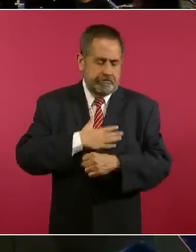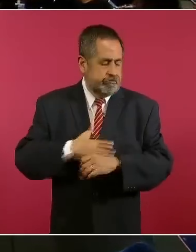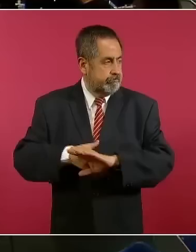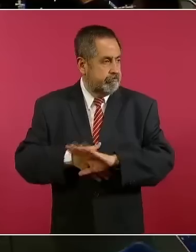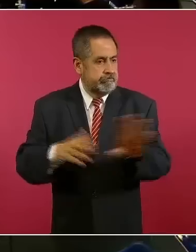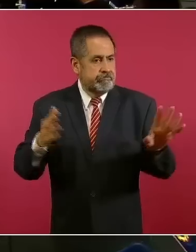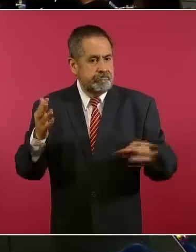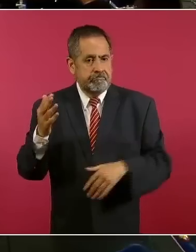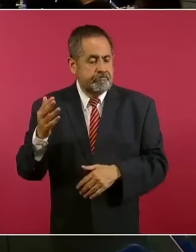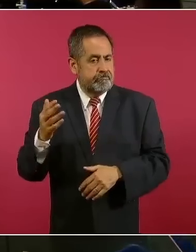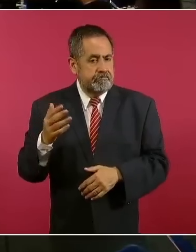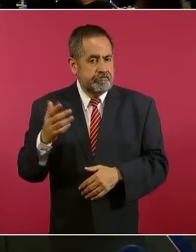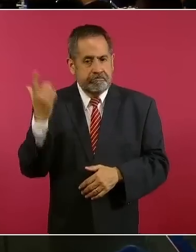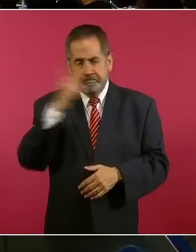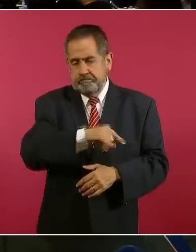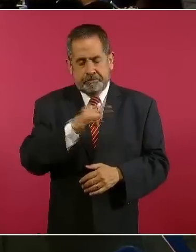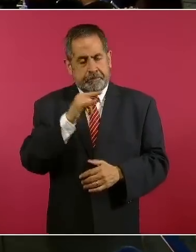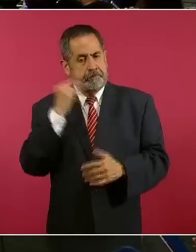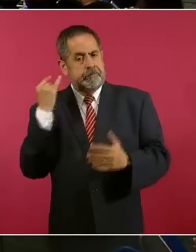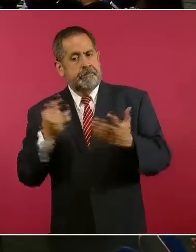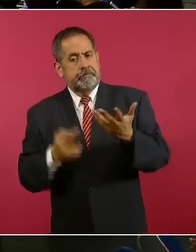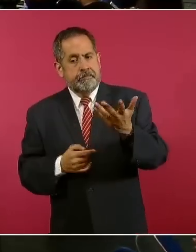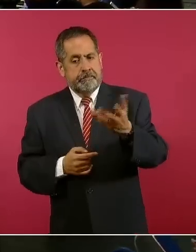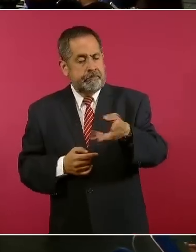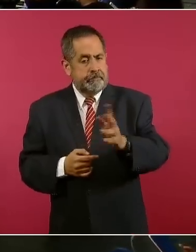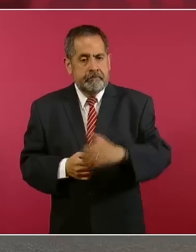lo que hicieron,